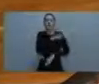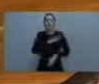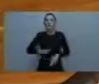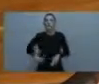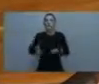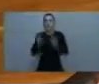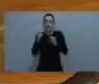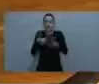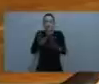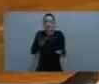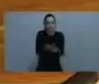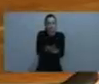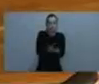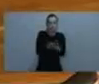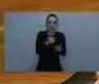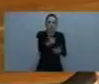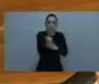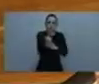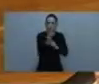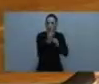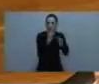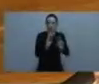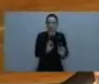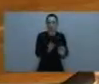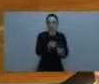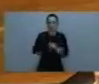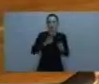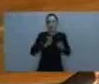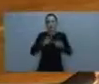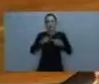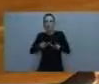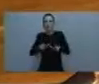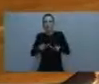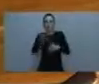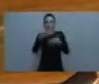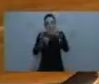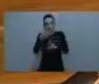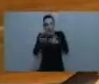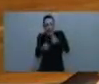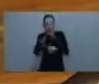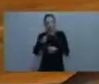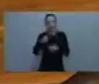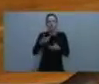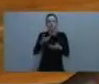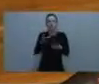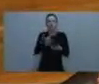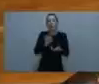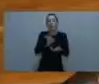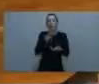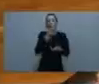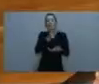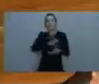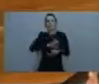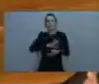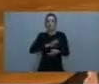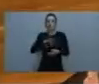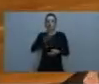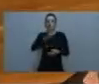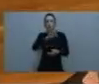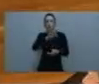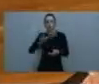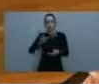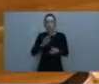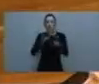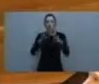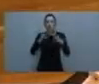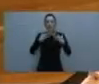del sector lácteo, o, por supuesto, lo que hablaba la señora Coto hace un momento de las